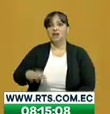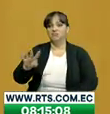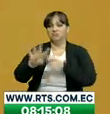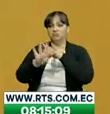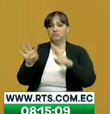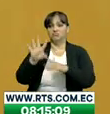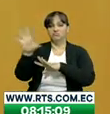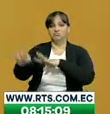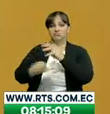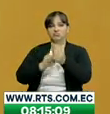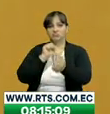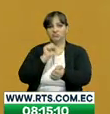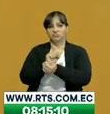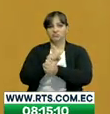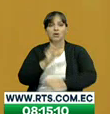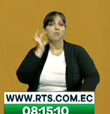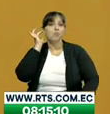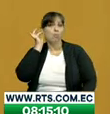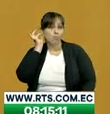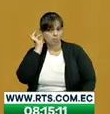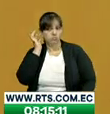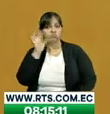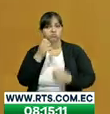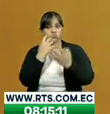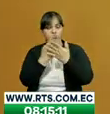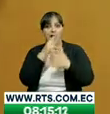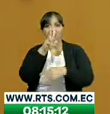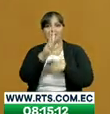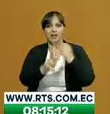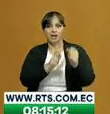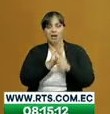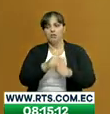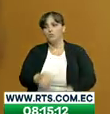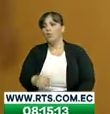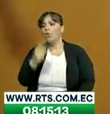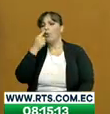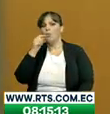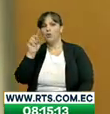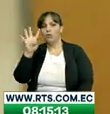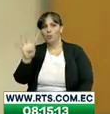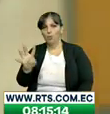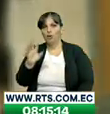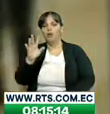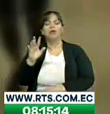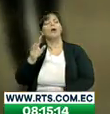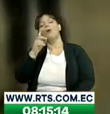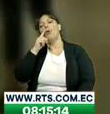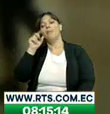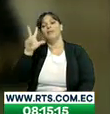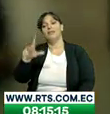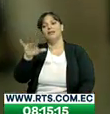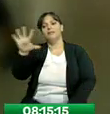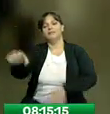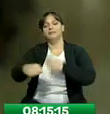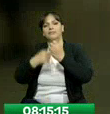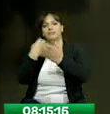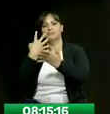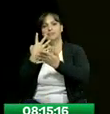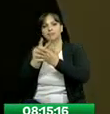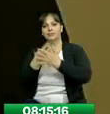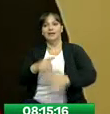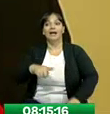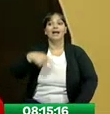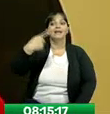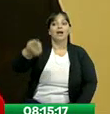ciudadano en la ciudad pero ha sentenciado tres años el que conducía el vehículo y otra persona que hacía también de campanero de ellos fueron ratificó el estado de inocencia el